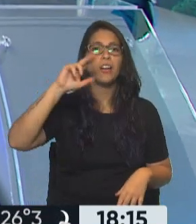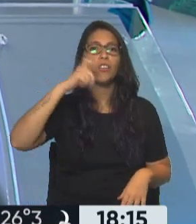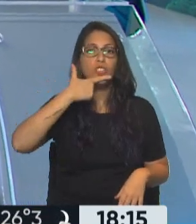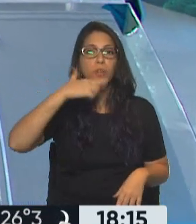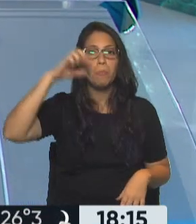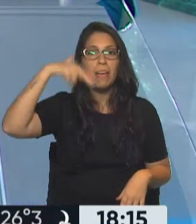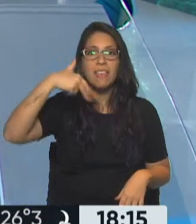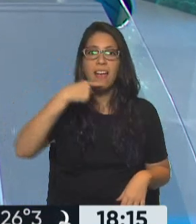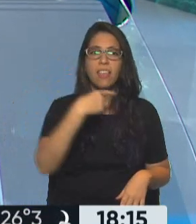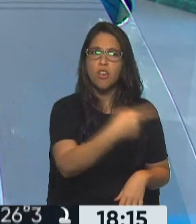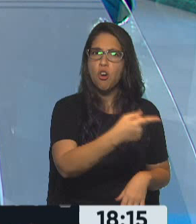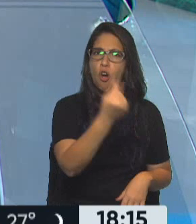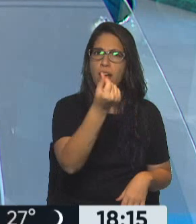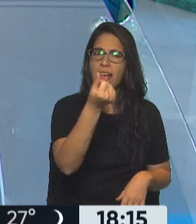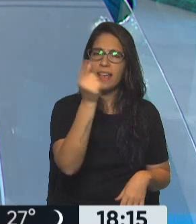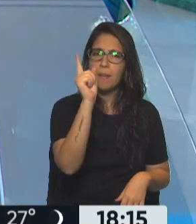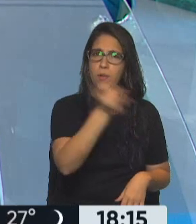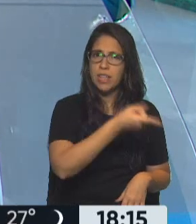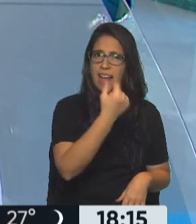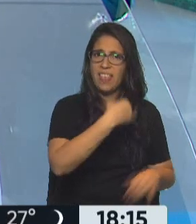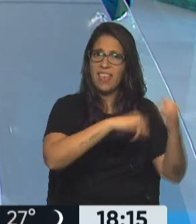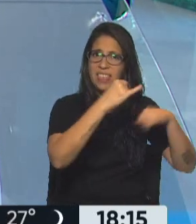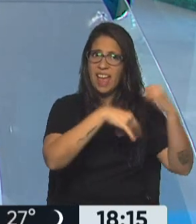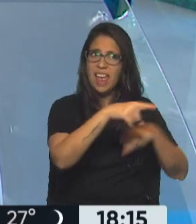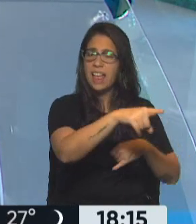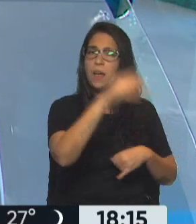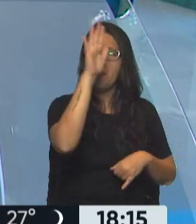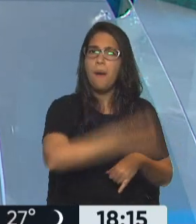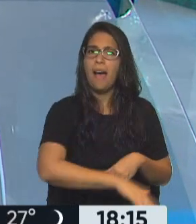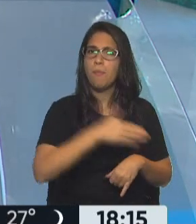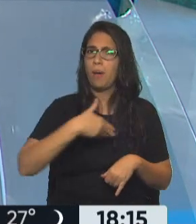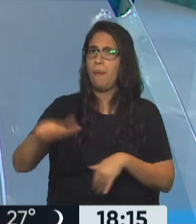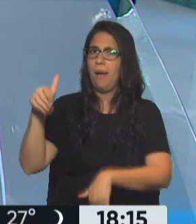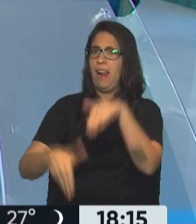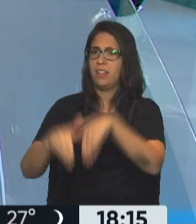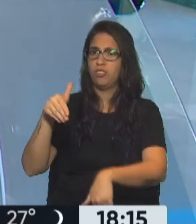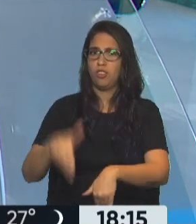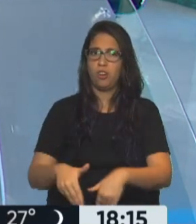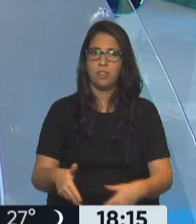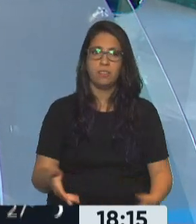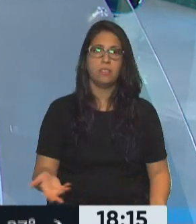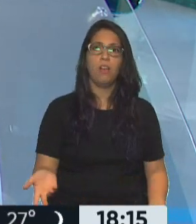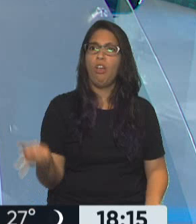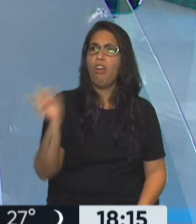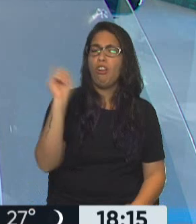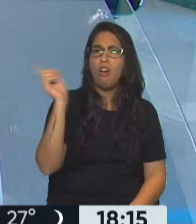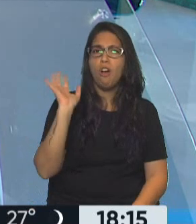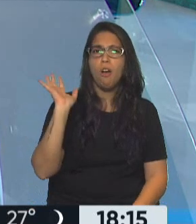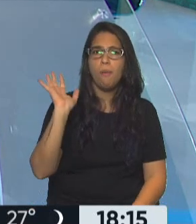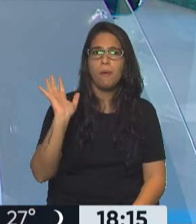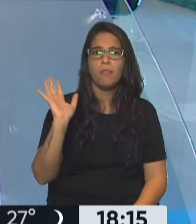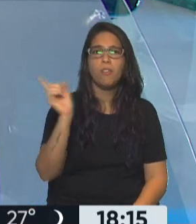diciendo, bajen la tasa de interés porque estamos en elecciones, ahora en diciembre no. Elecciones. Ah, a eso. Ah, mirá. Dijo, no, pero presidente, ¿qué pasa?